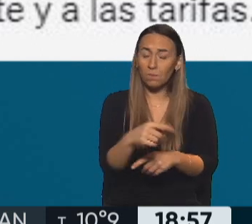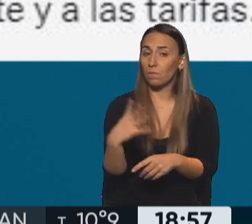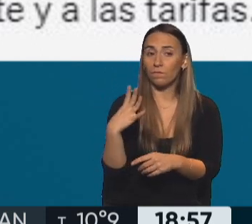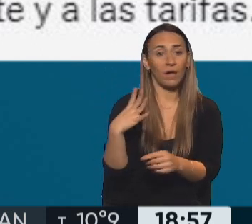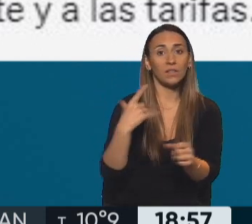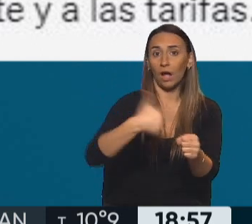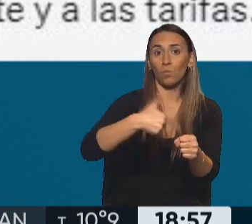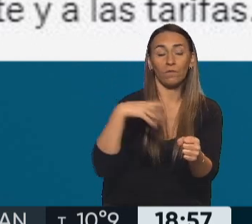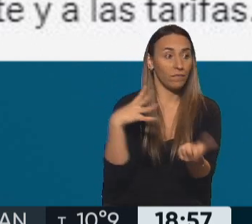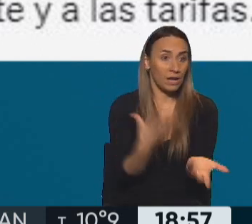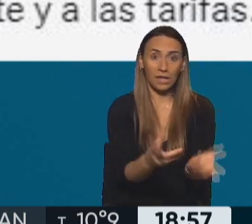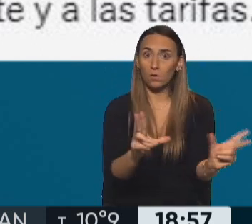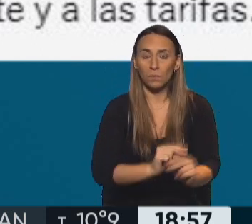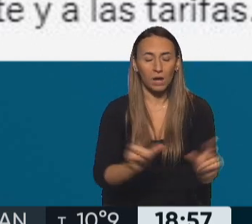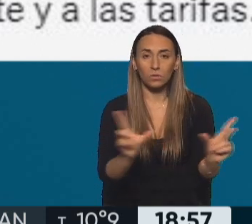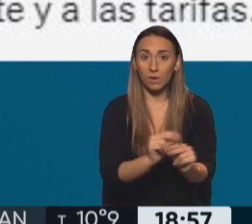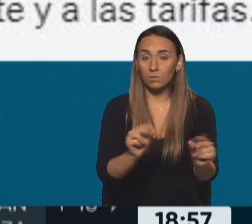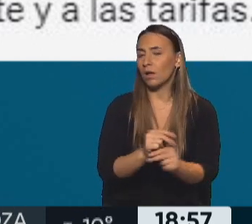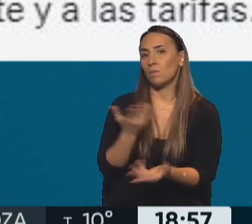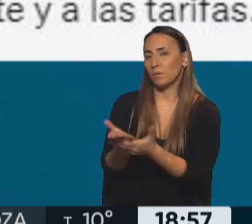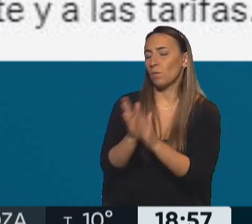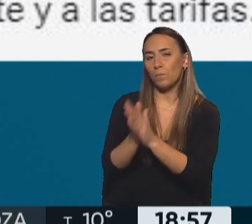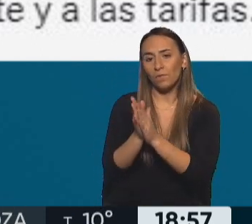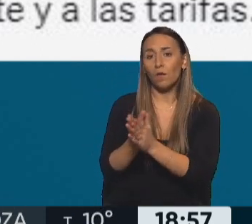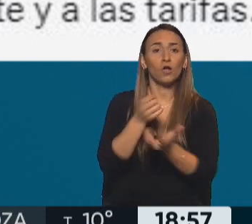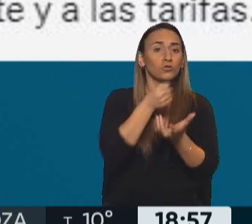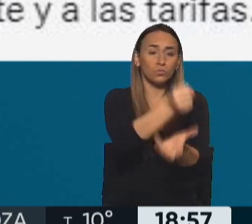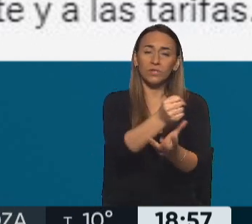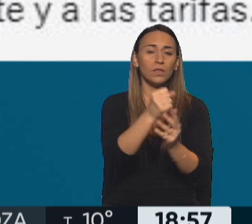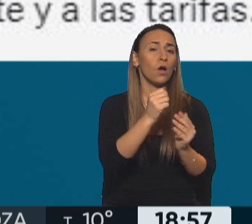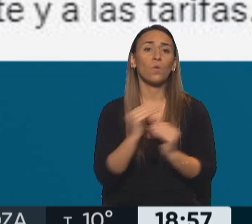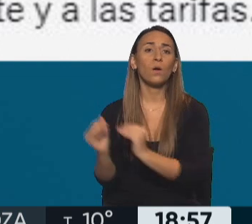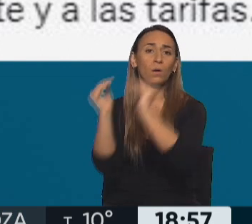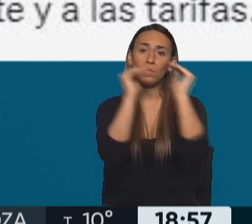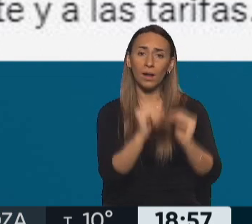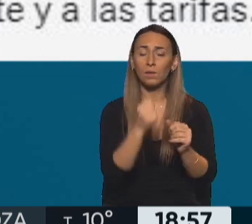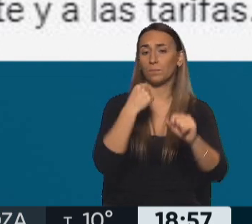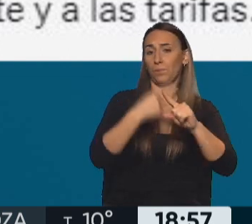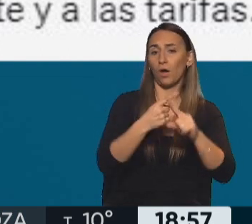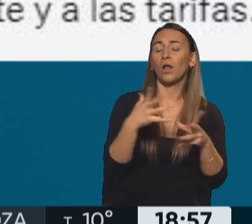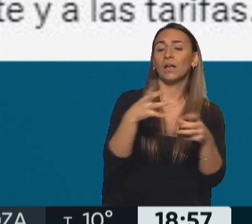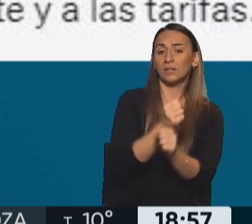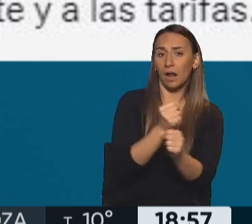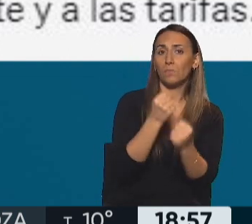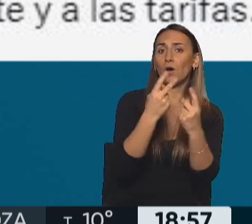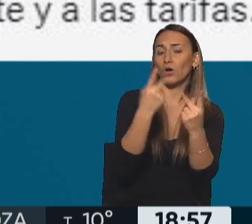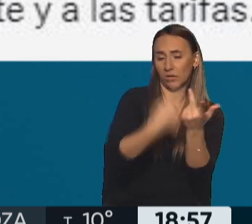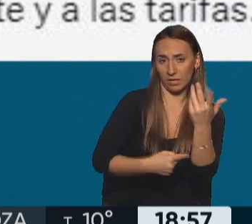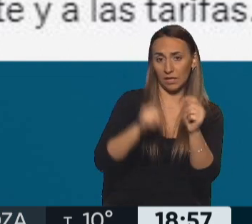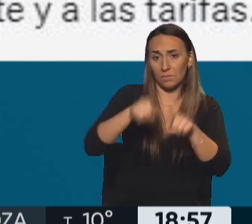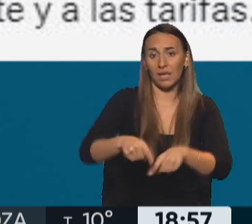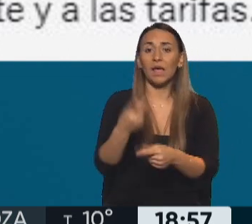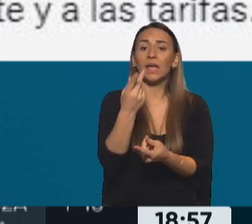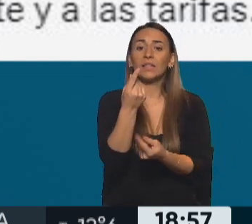de combustible, al reparto equitativo de subsidios, al transporte y a las tarifas. Bueno, no sé si tenemos alguno más